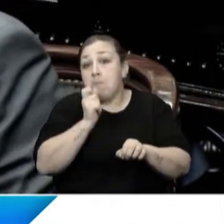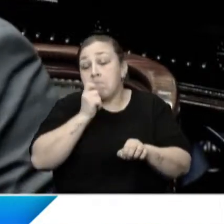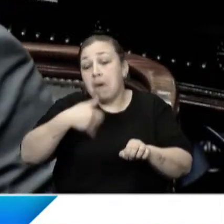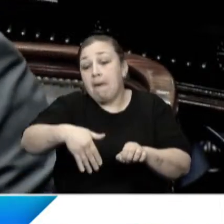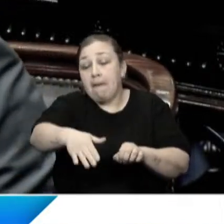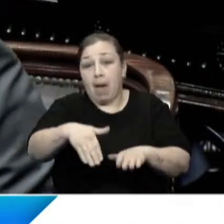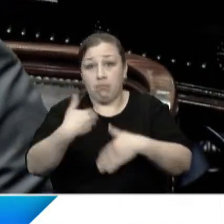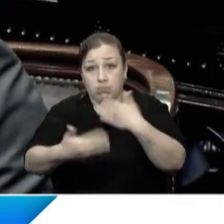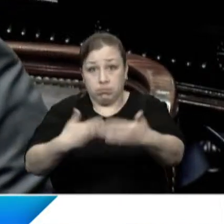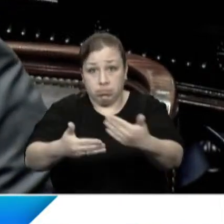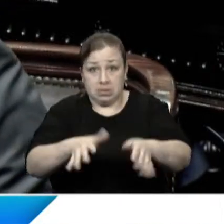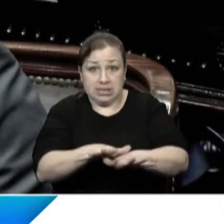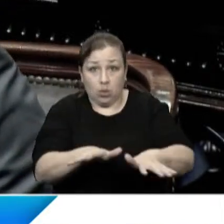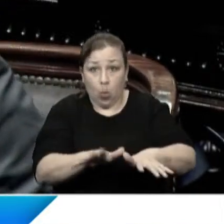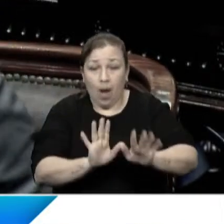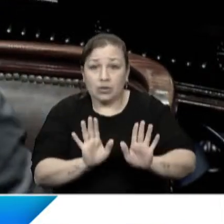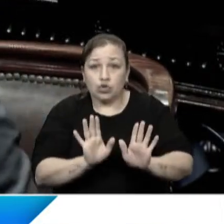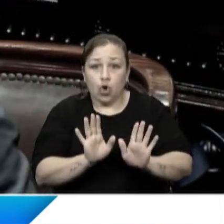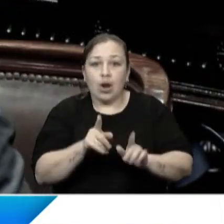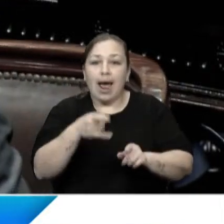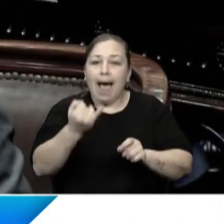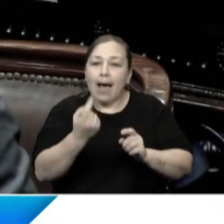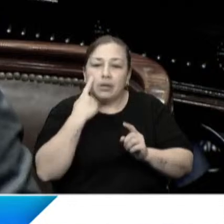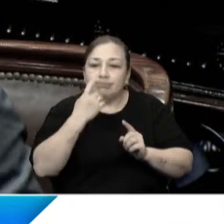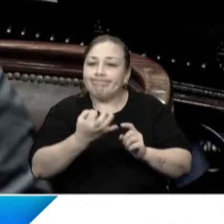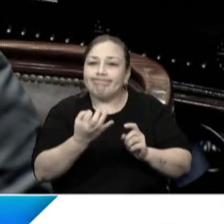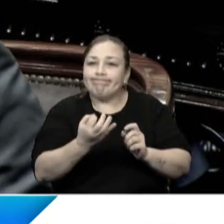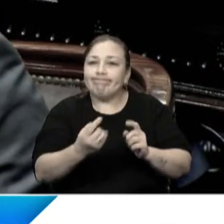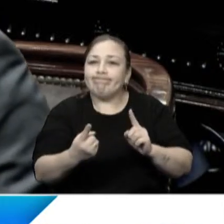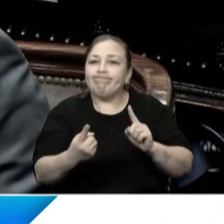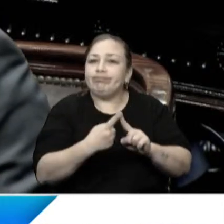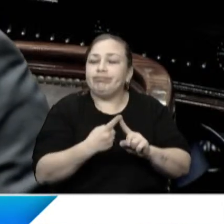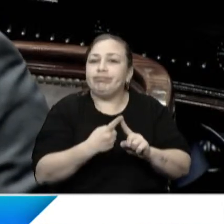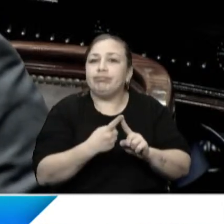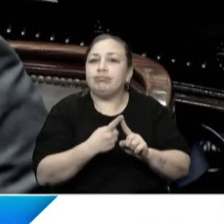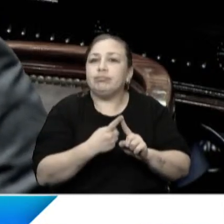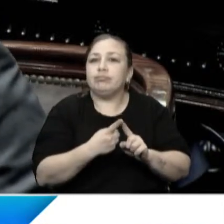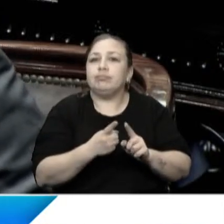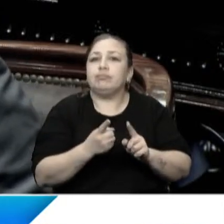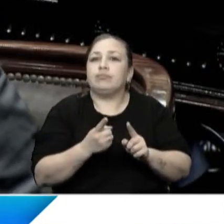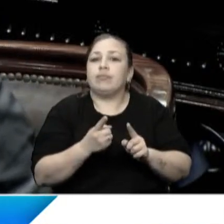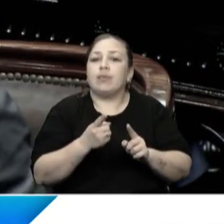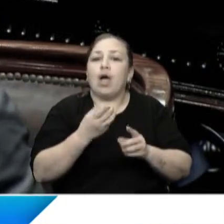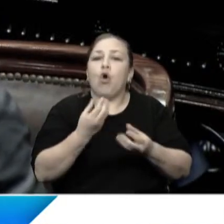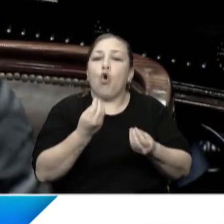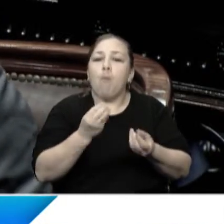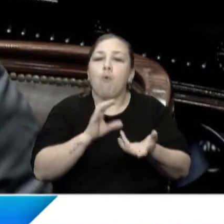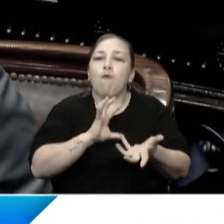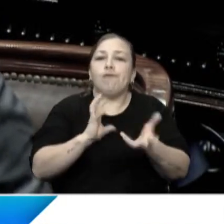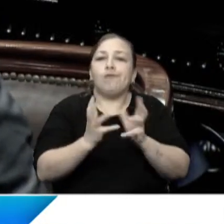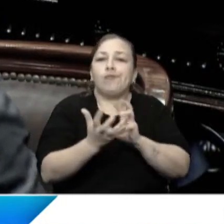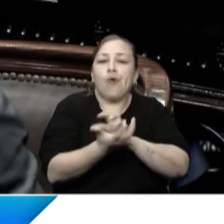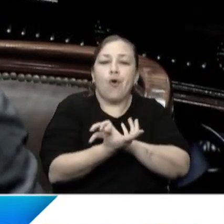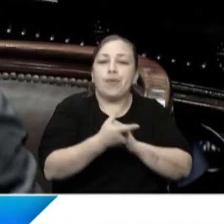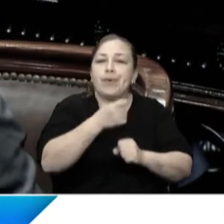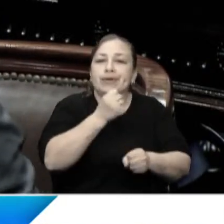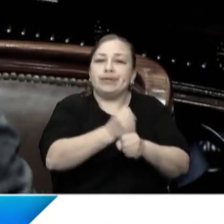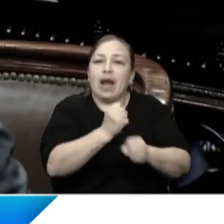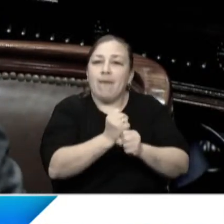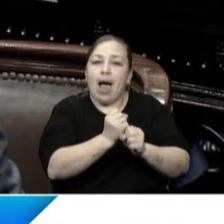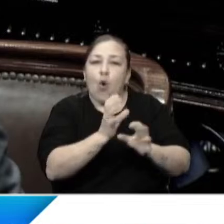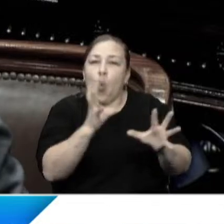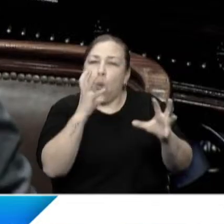suceder tiene que ver con lo que es el transfugismo político y